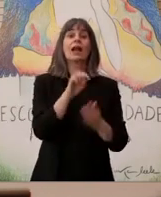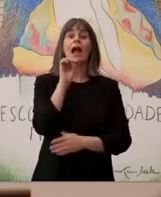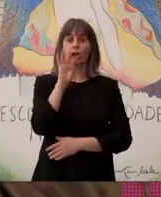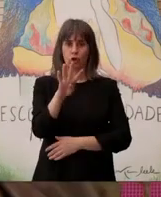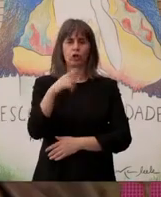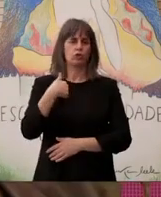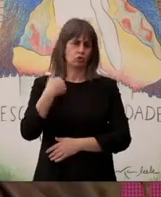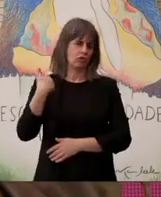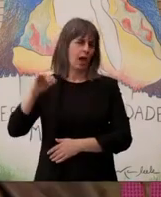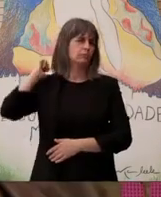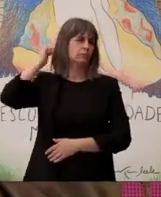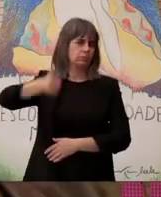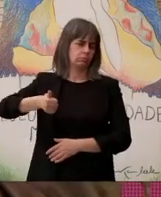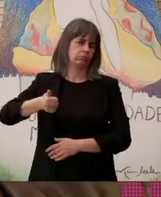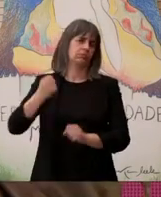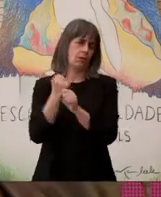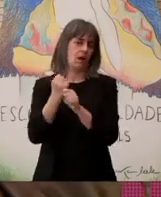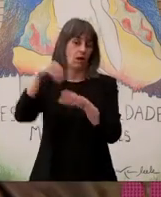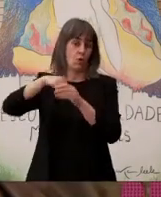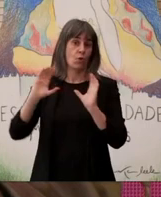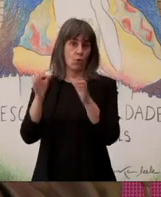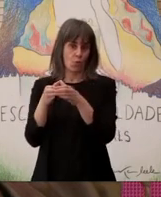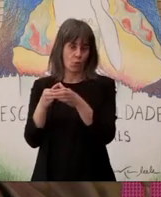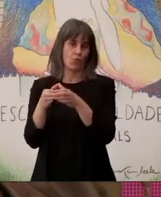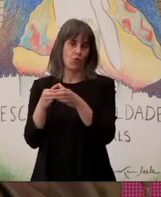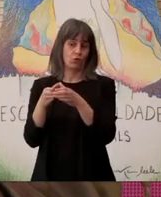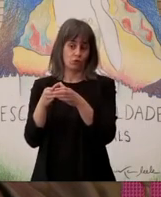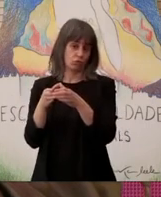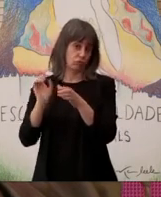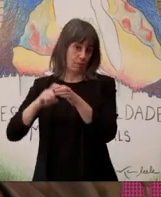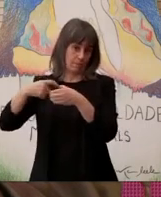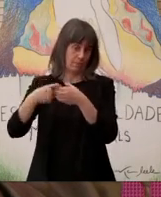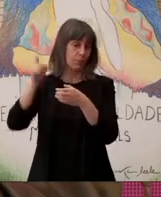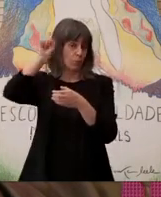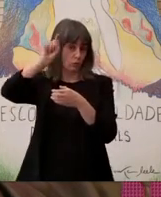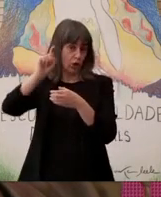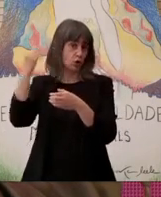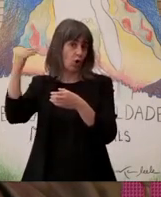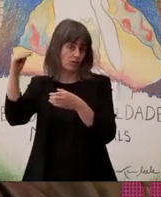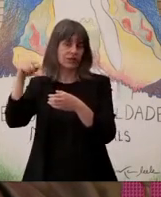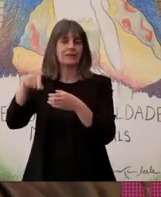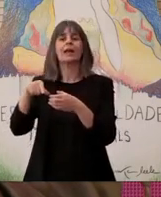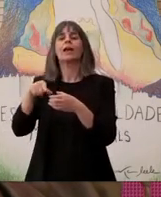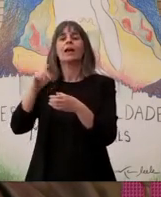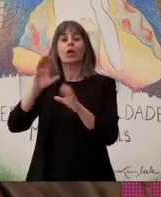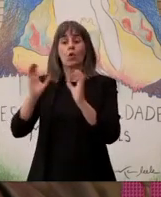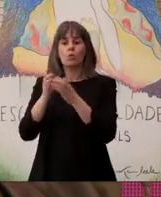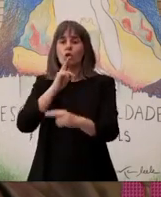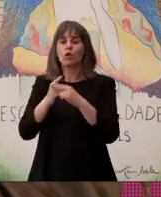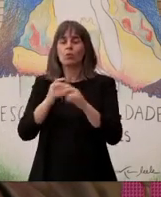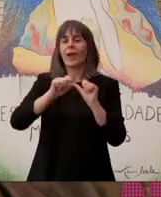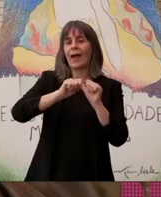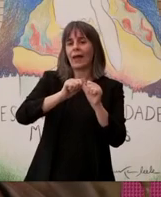eulebabayando en un grupo que configuráramos unas profesoras nuevas de aquella Que le va por títulos en héroe política por lo tanto